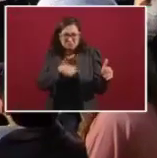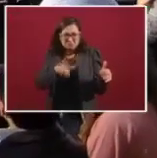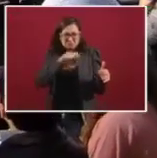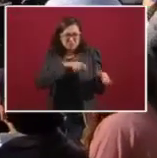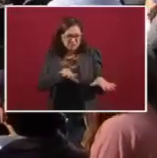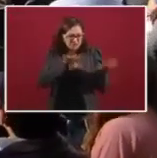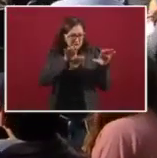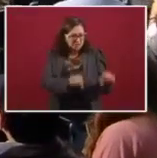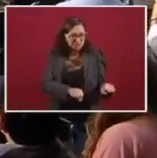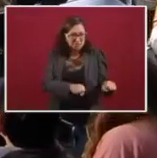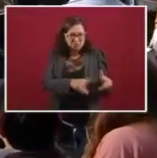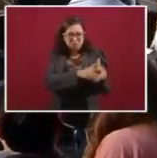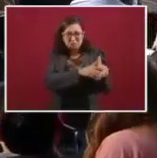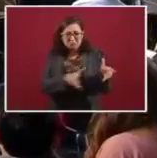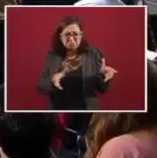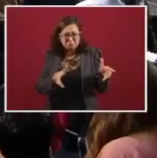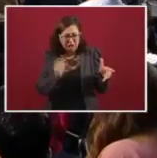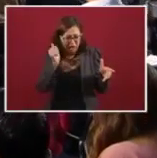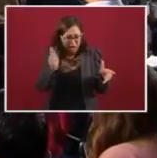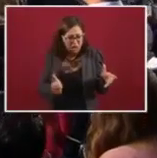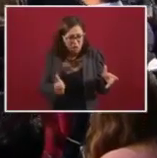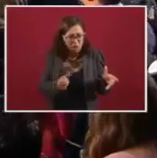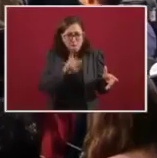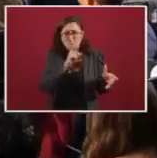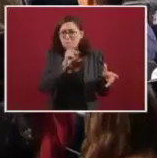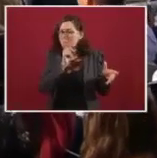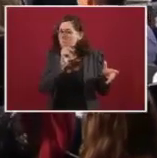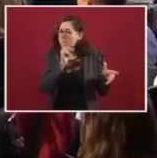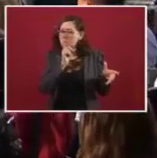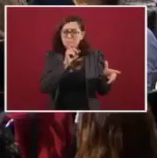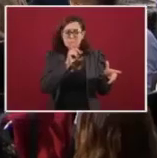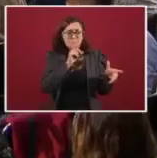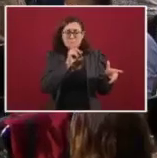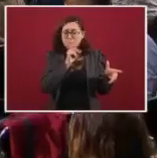en 3 siglos de dominación colonial?